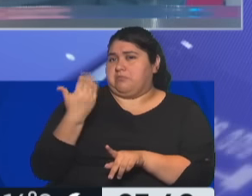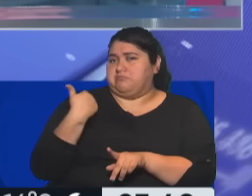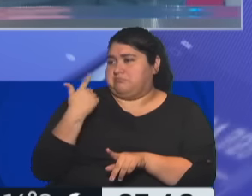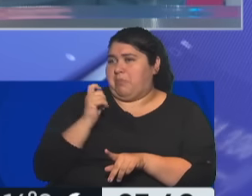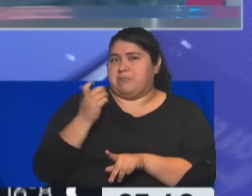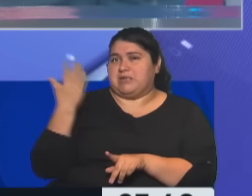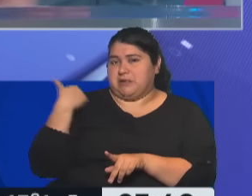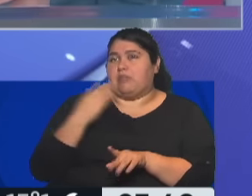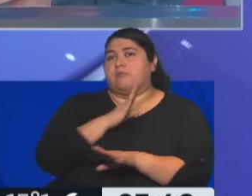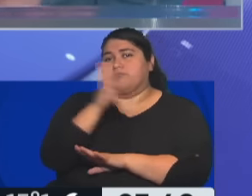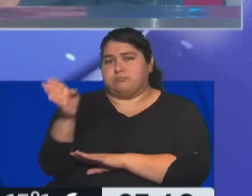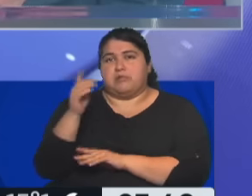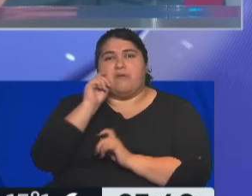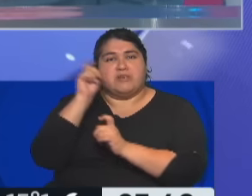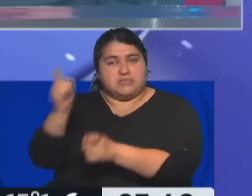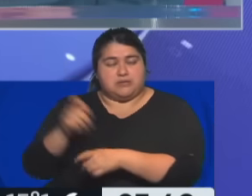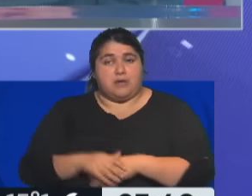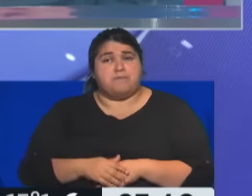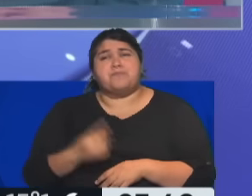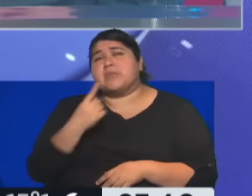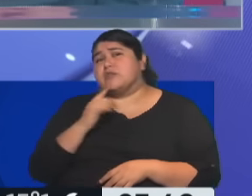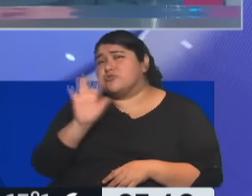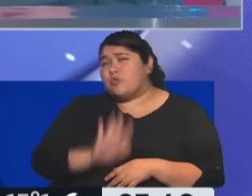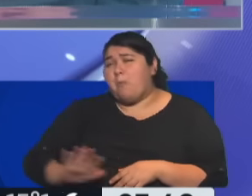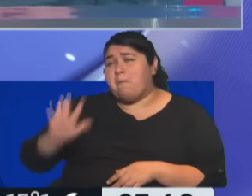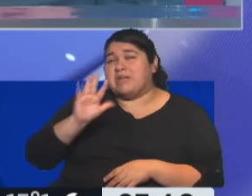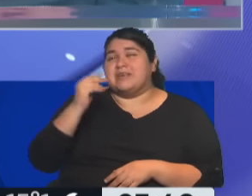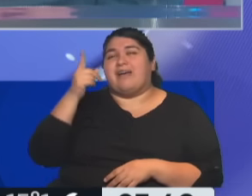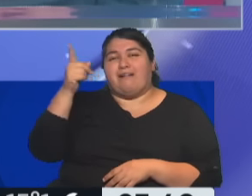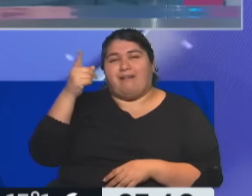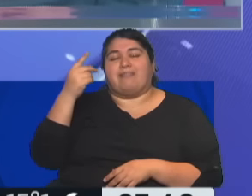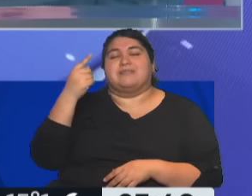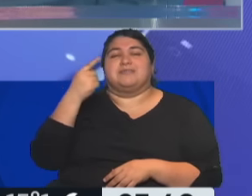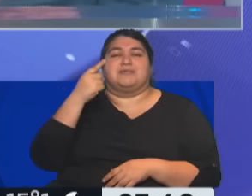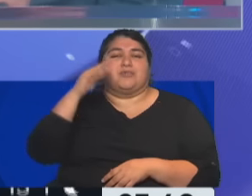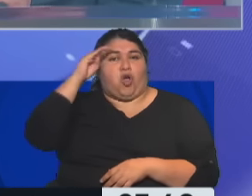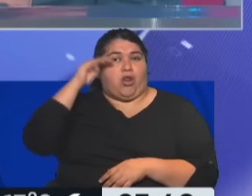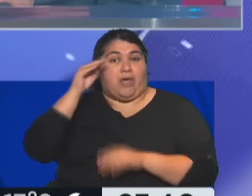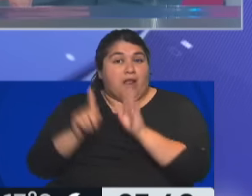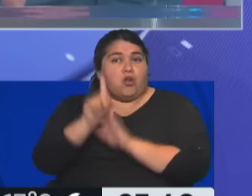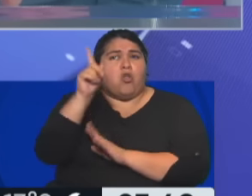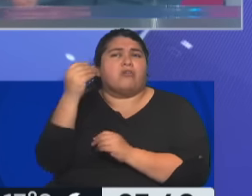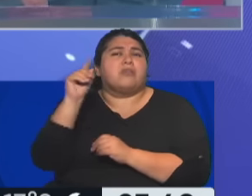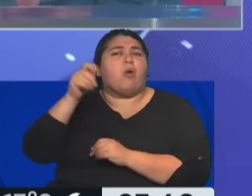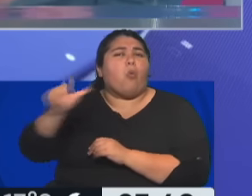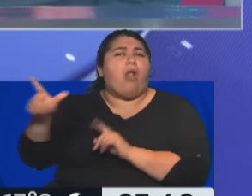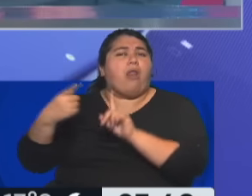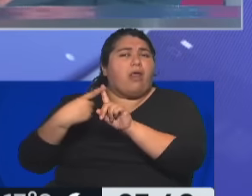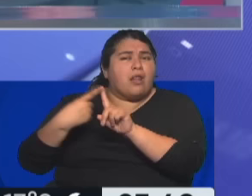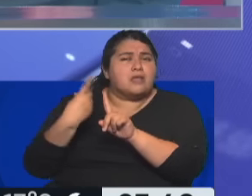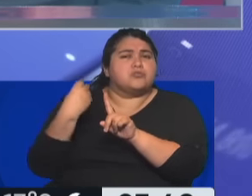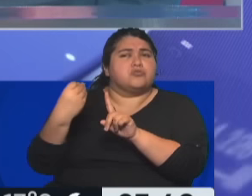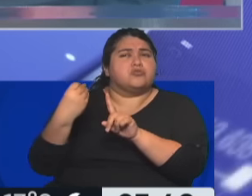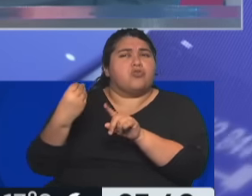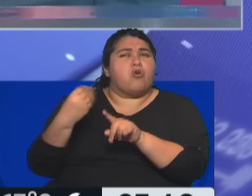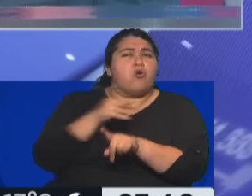mes. Las sospechas con Corea del Norte vienen dadas respecto de cuál es la relación, qué tipo de cosas